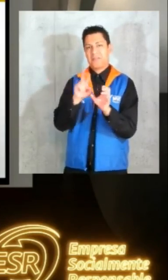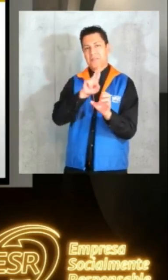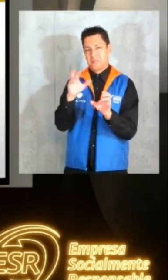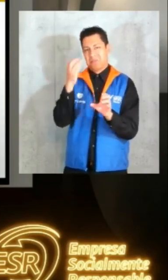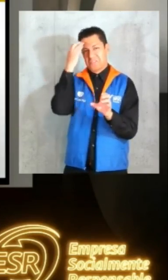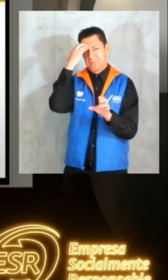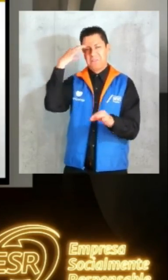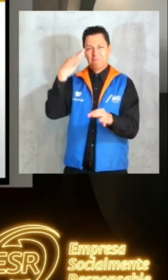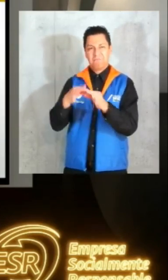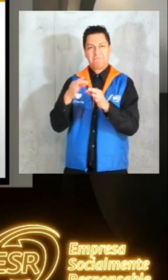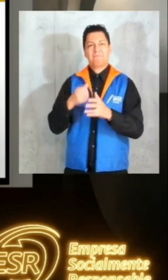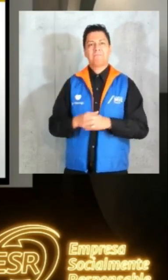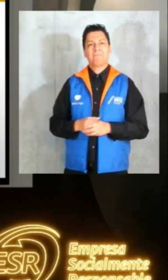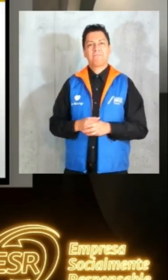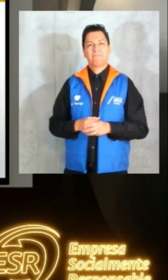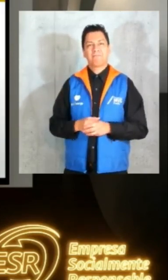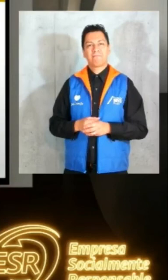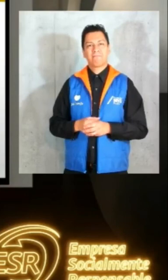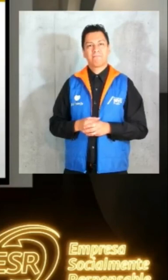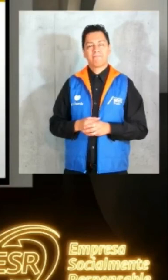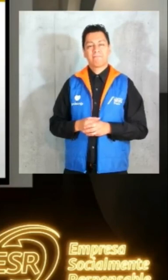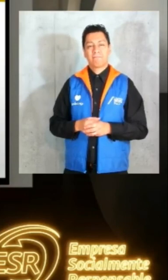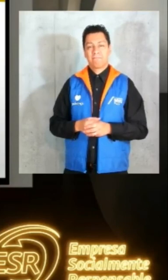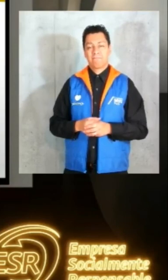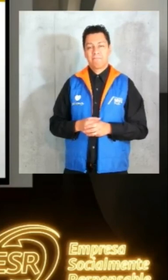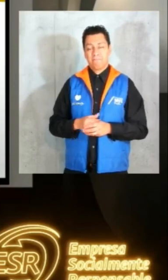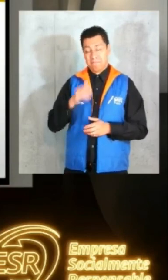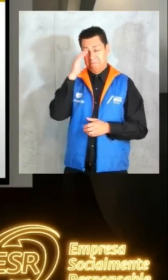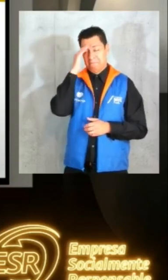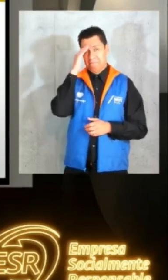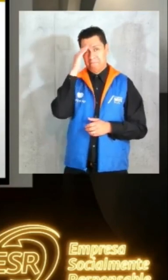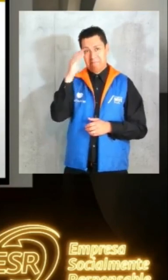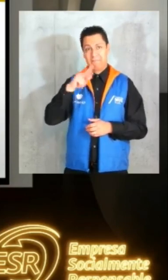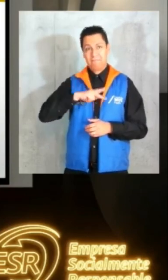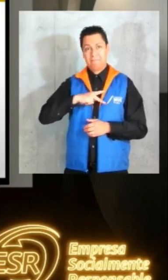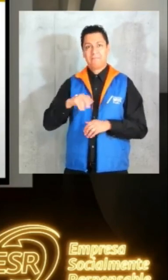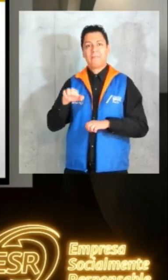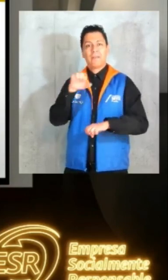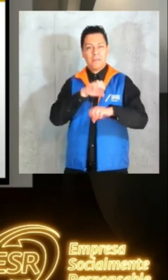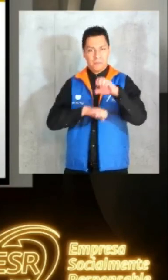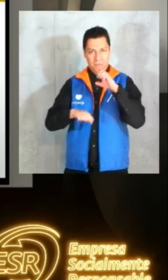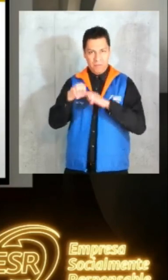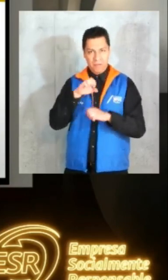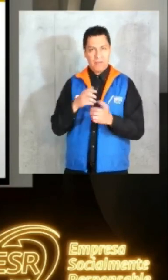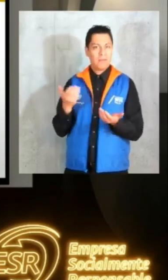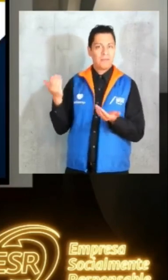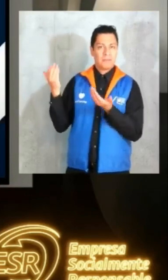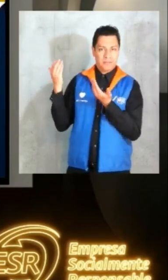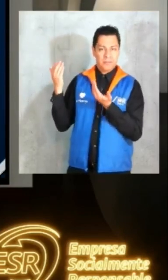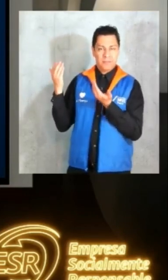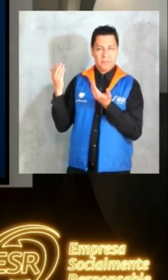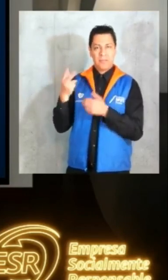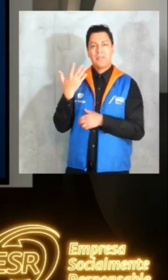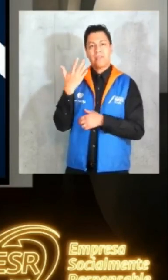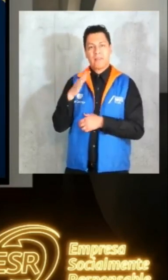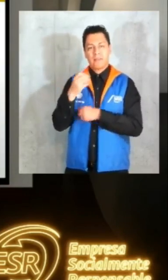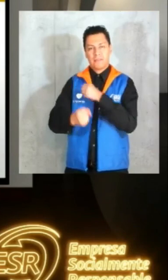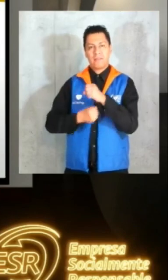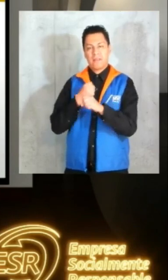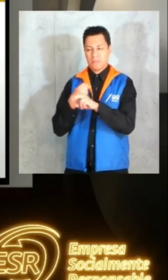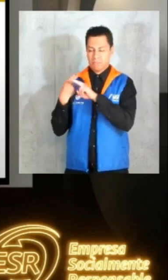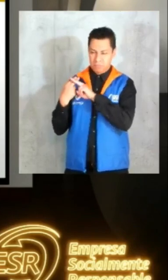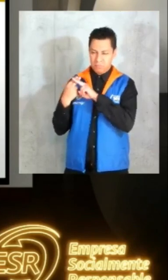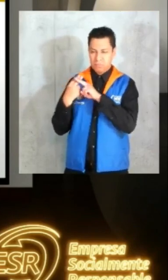Hola, soy Oscar Oviedo Hernández, instructor industrial de refrigeración líder y tenemos 10 años de ser socialmente responsables.